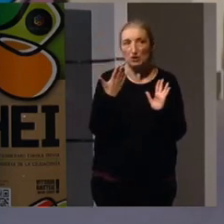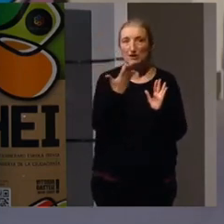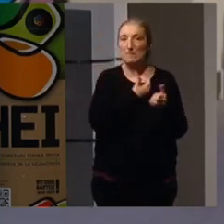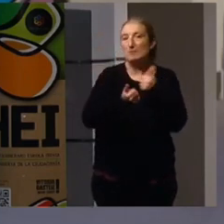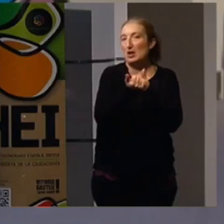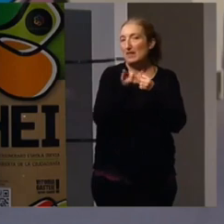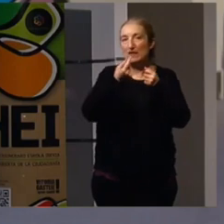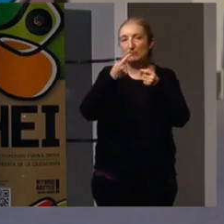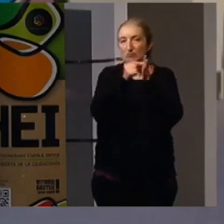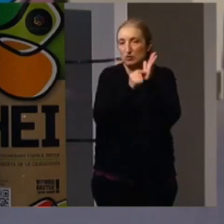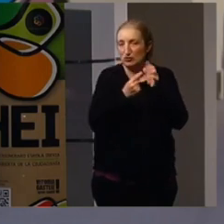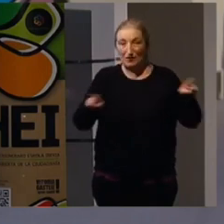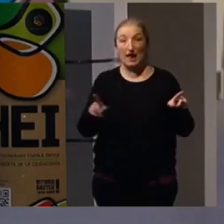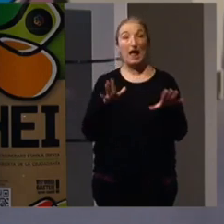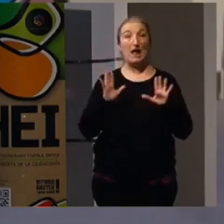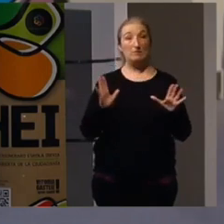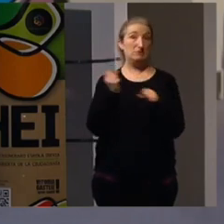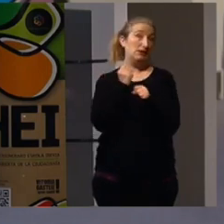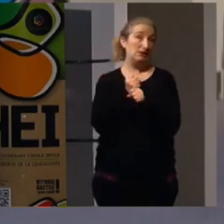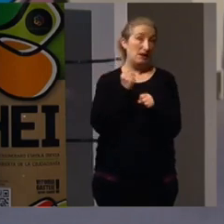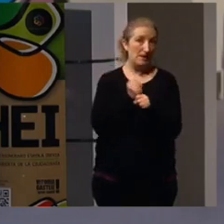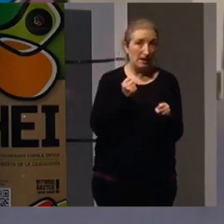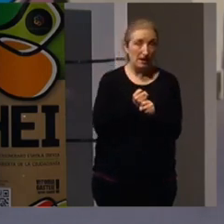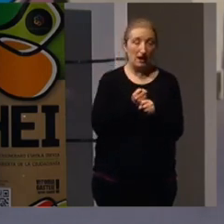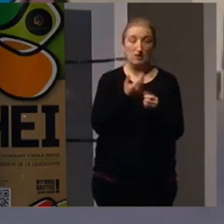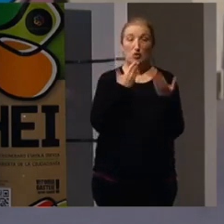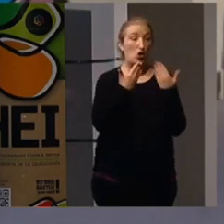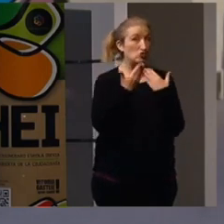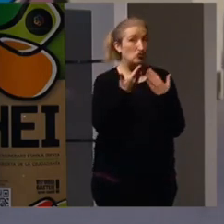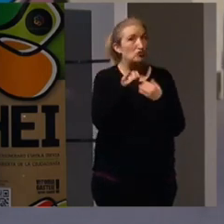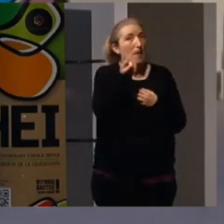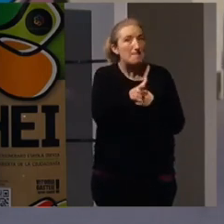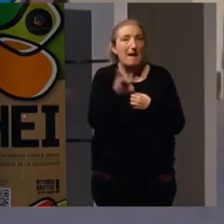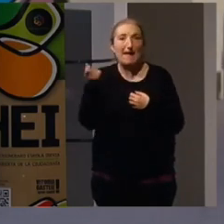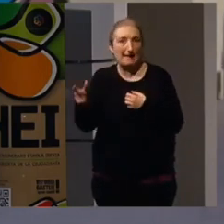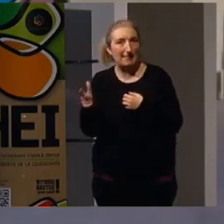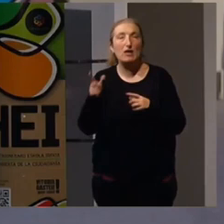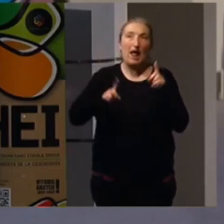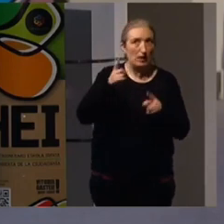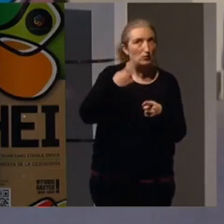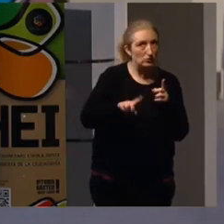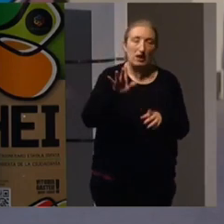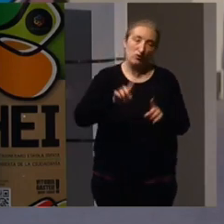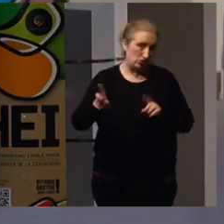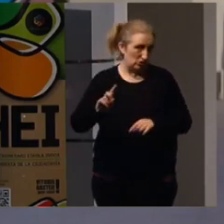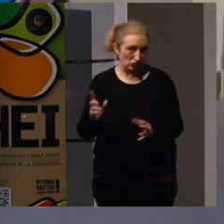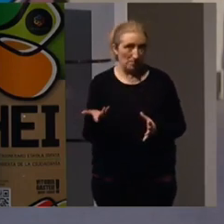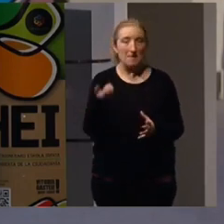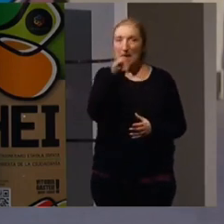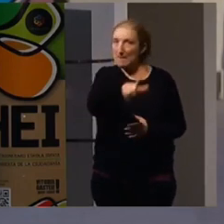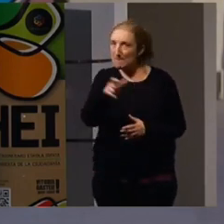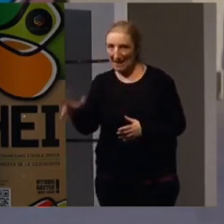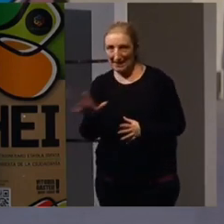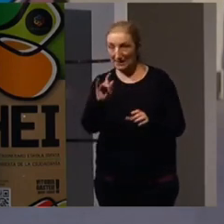muy diferentes. Luego, a la hora de currar y a la hora de hacer intervenciones en consulta, nos podemos parecer, en algunas cosas, en otras no,